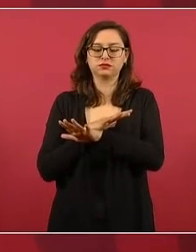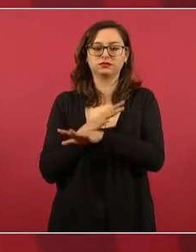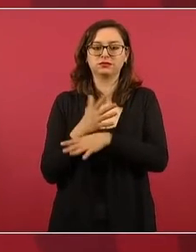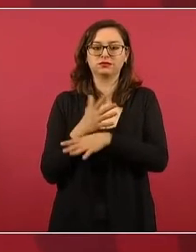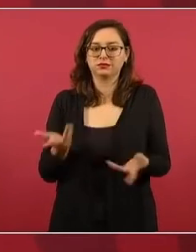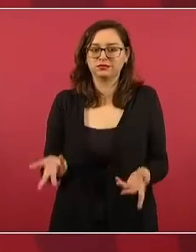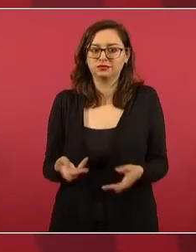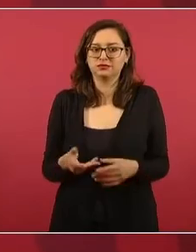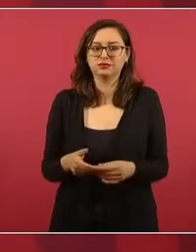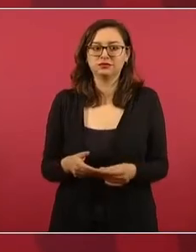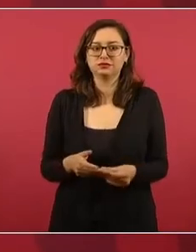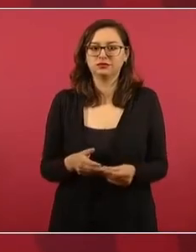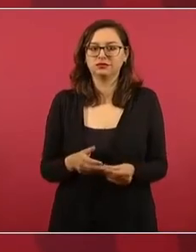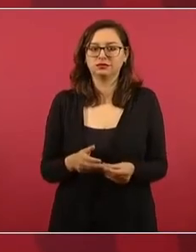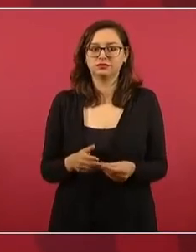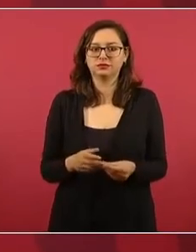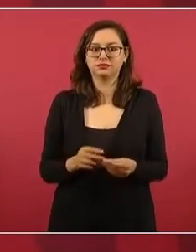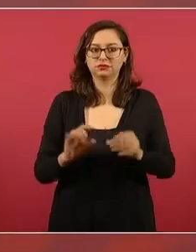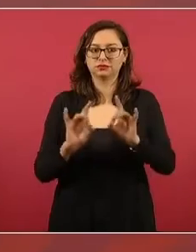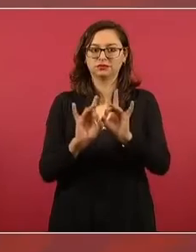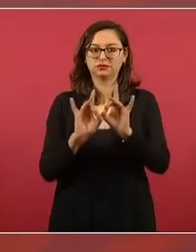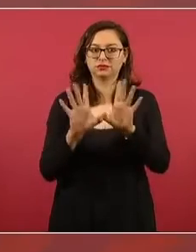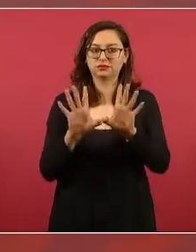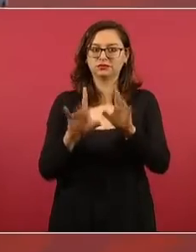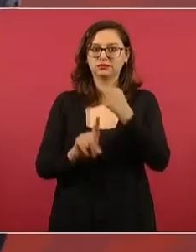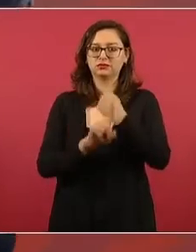¿cómo se va a salir